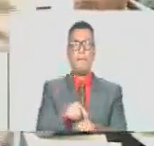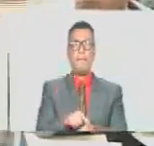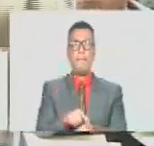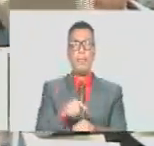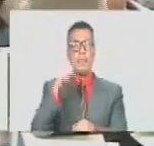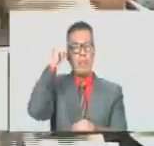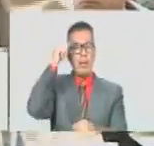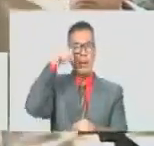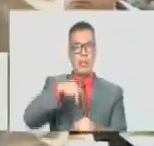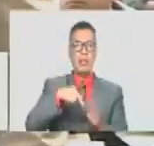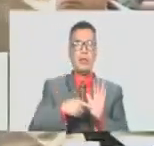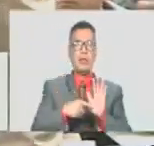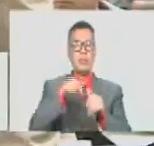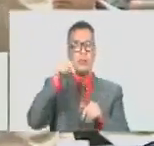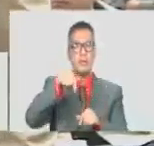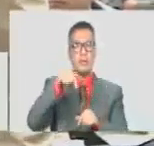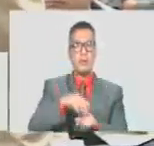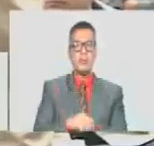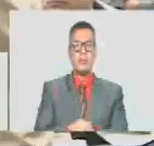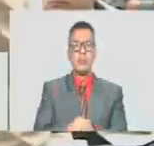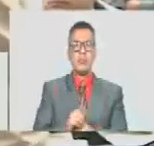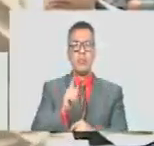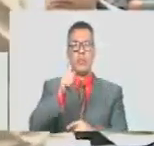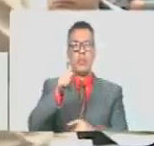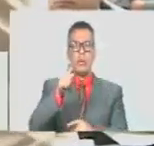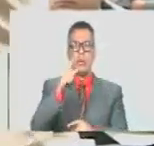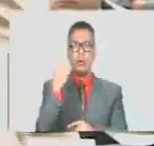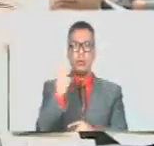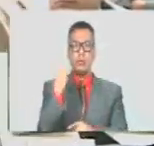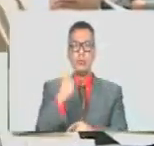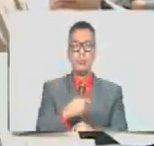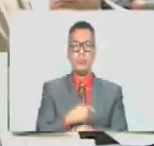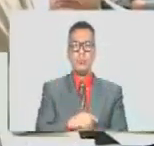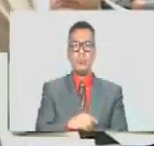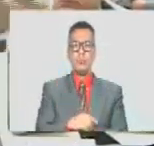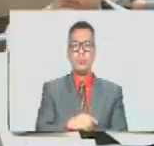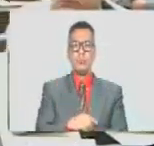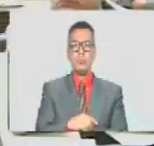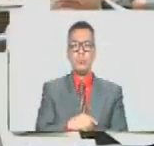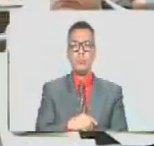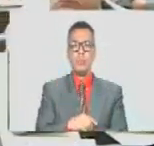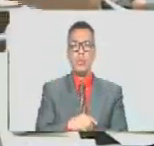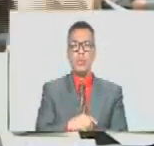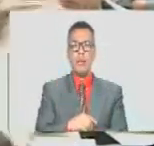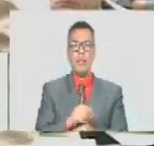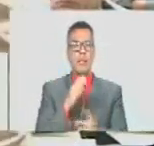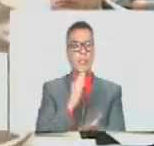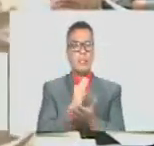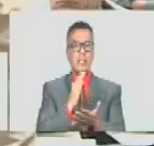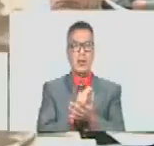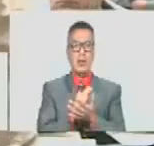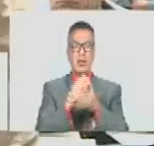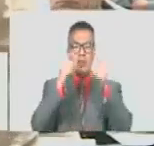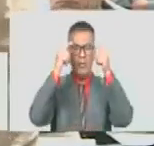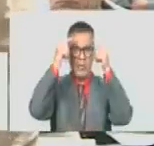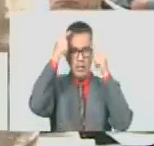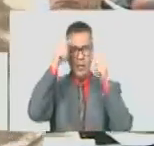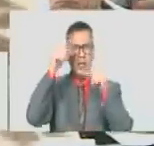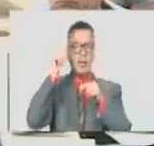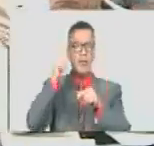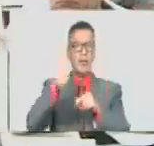hoy se nos presenta también un flagelo al que condenaba siempre nuestro comandante supremo